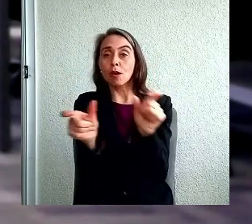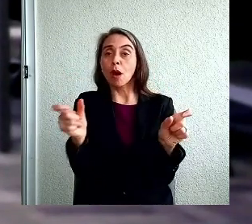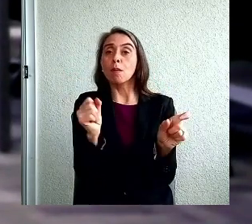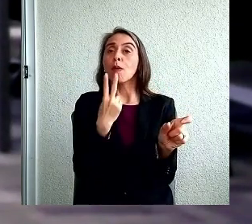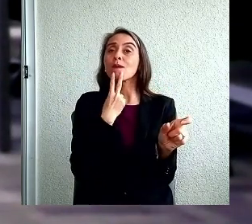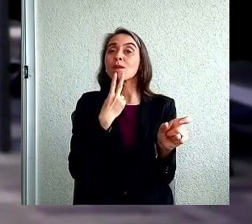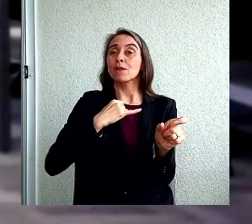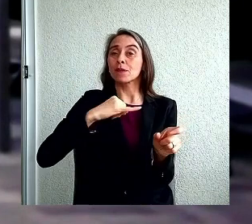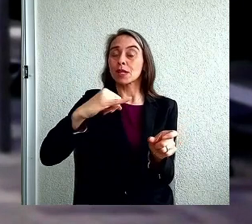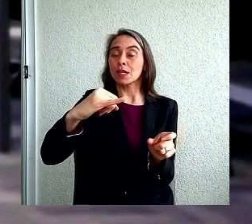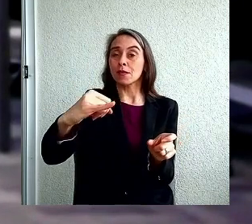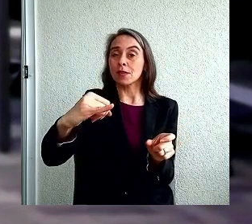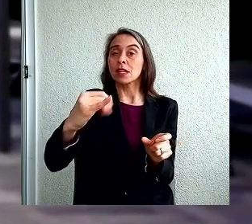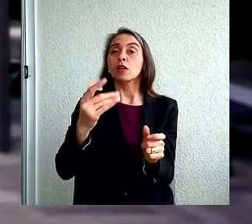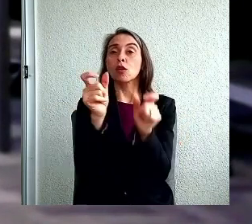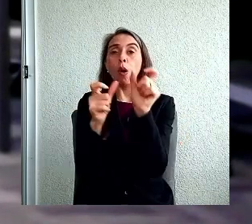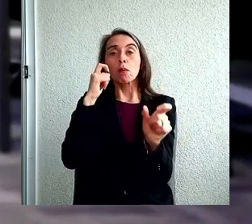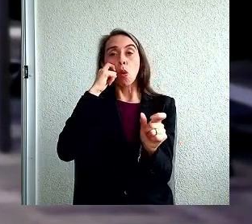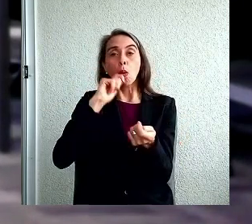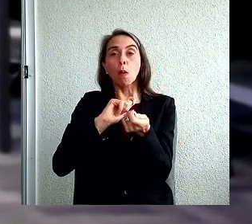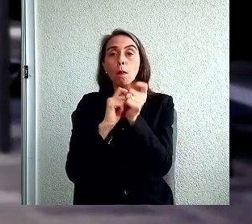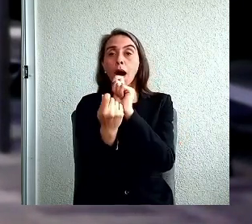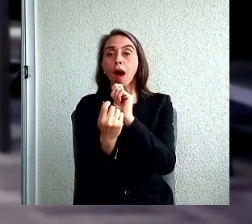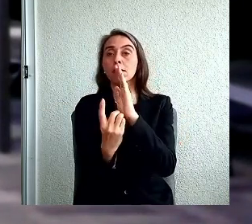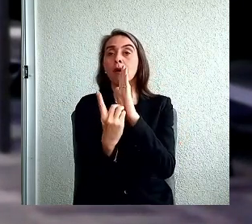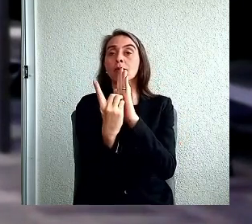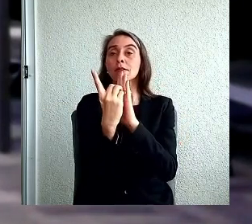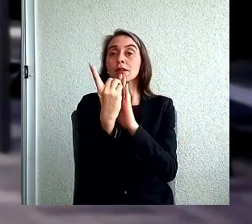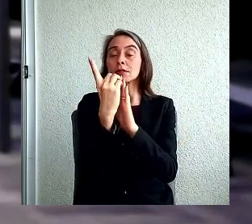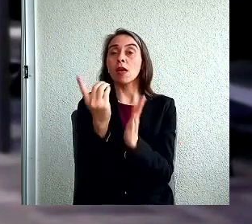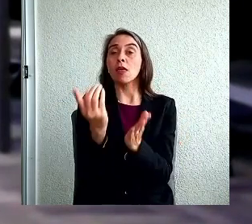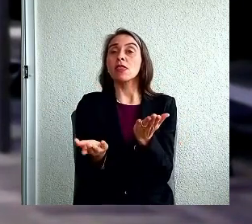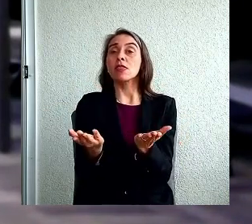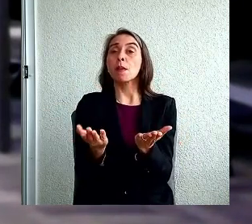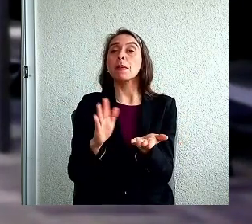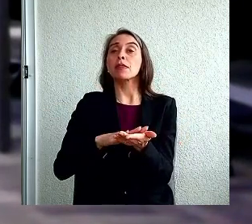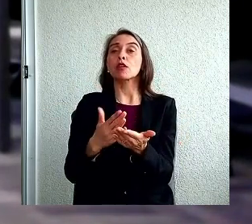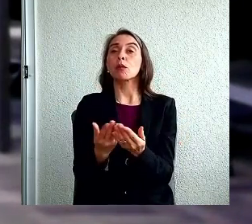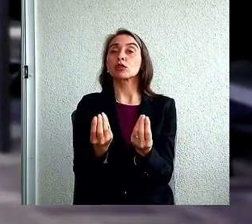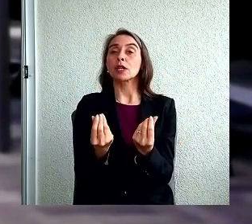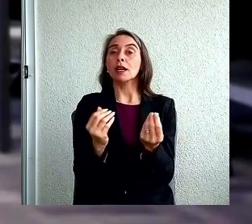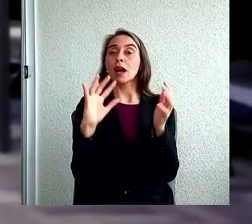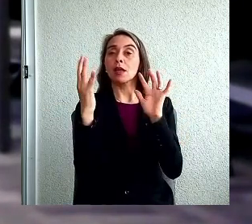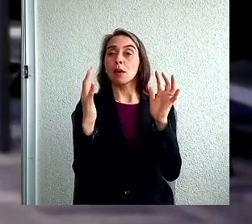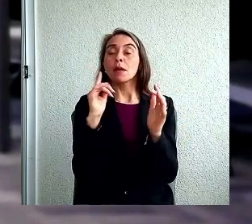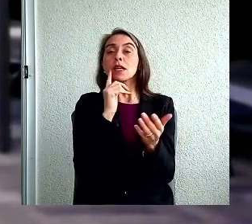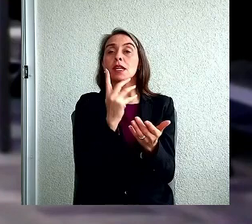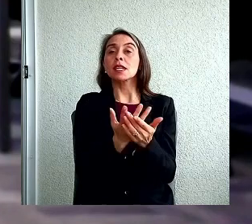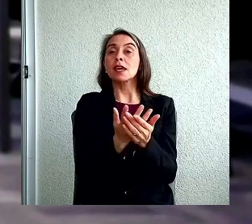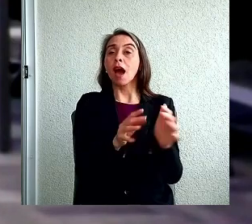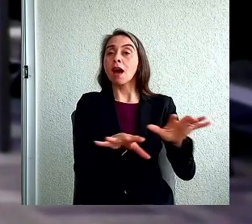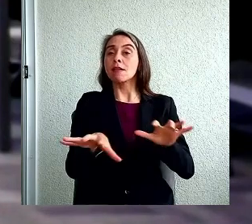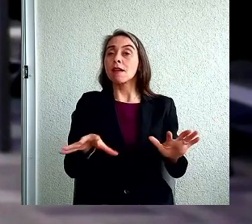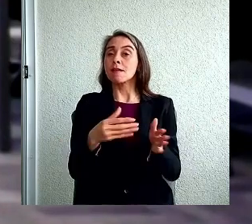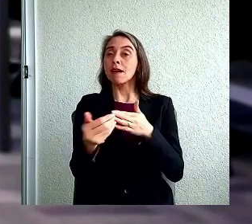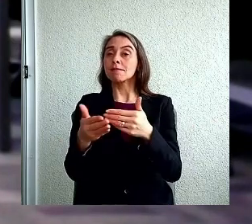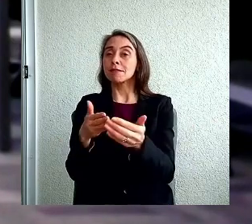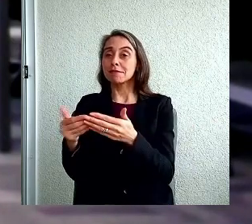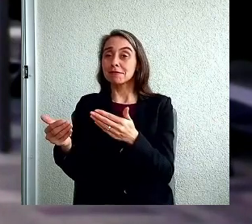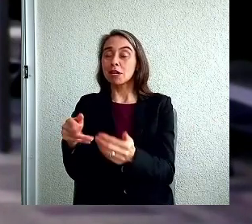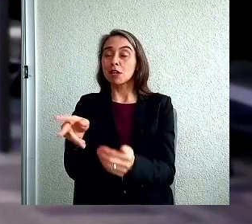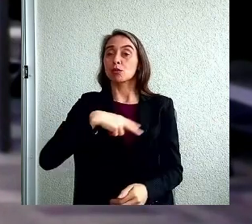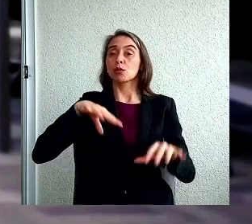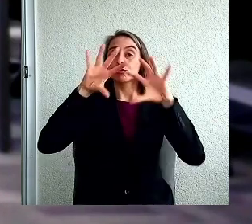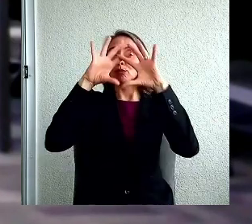humanidad depende en gran medida de su calidad y también de los recursos que ofrece. En la actualidad, nuestro planeta está en grave peligro